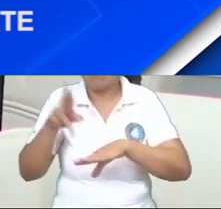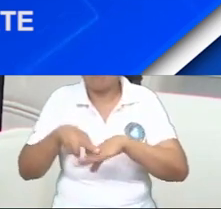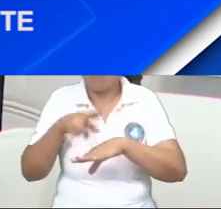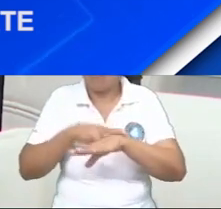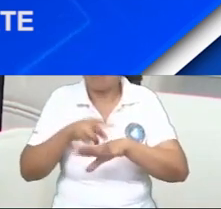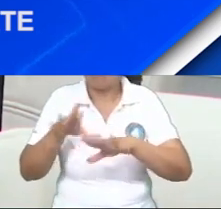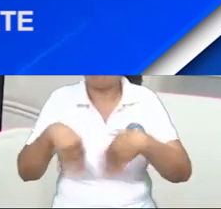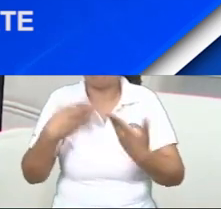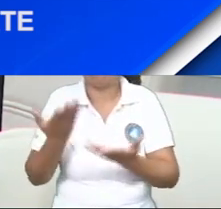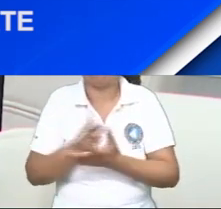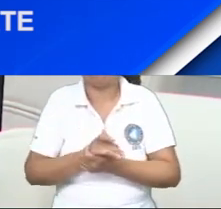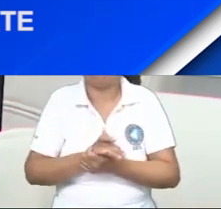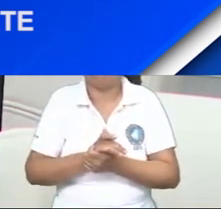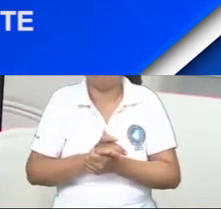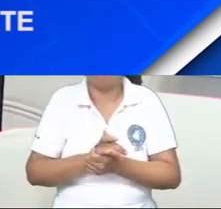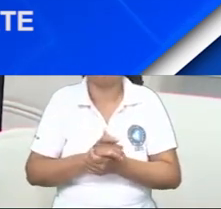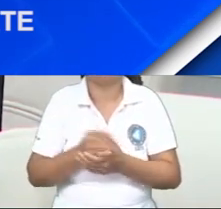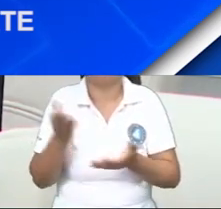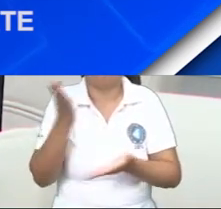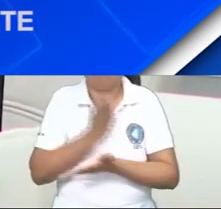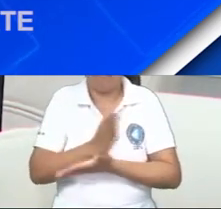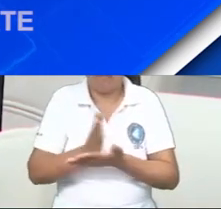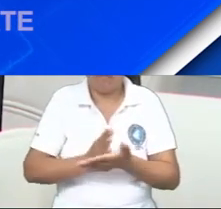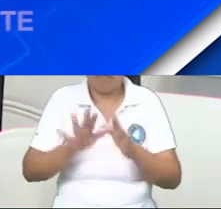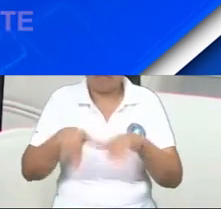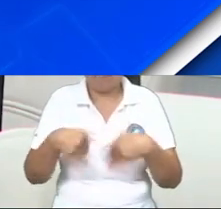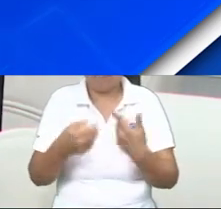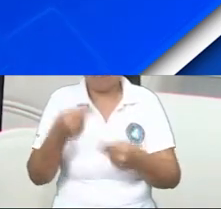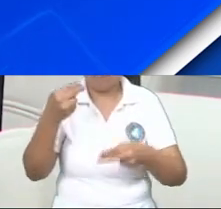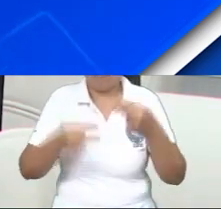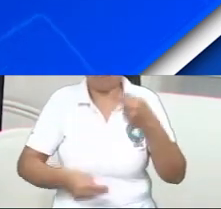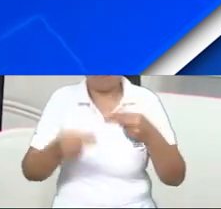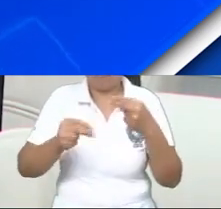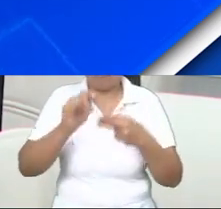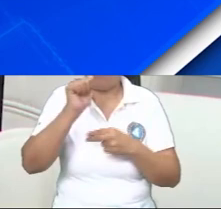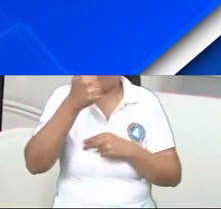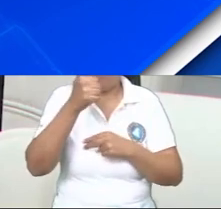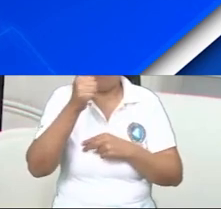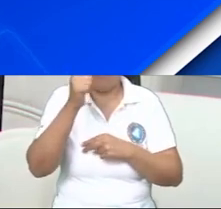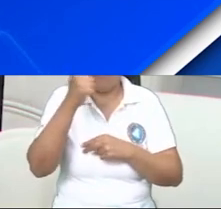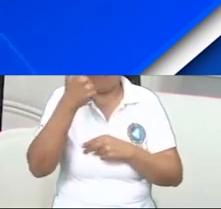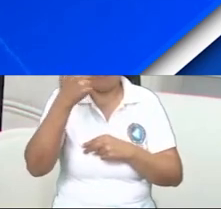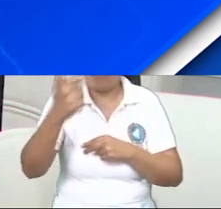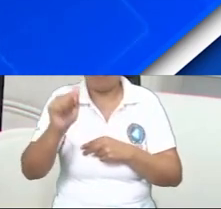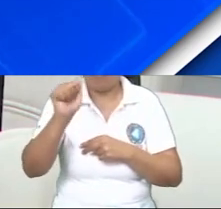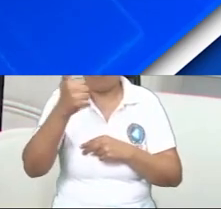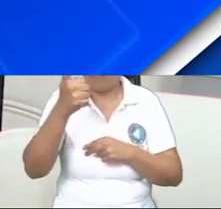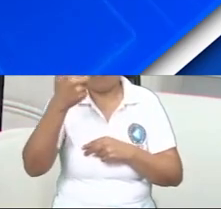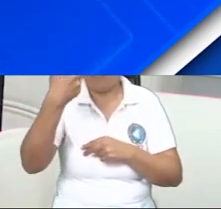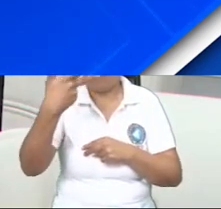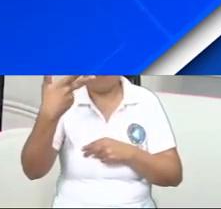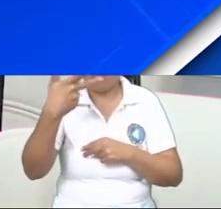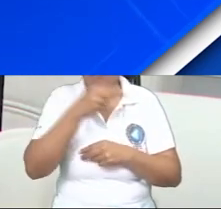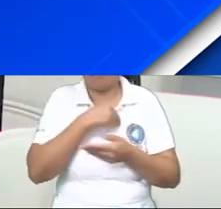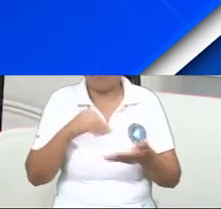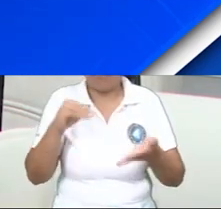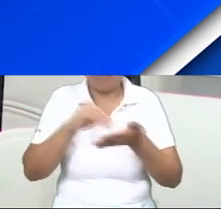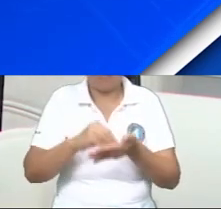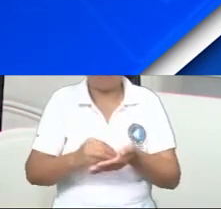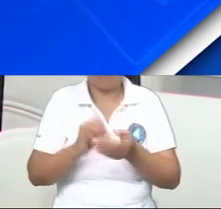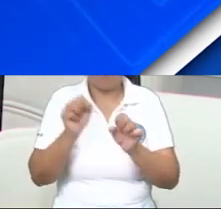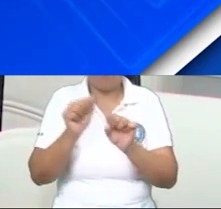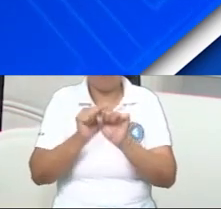este registro. Decreto legislativo número 768, Ley de Protección a